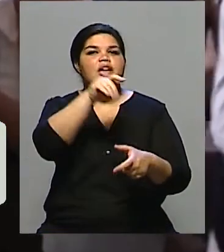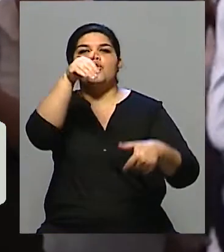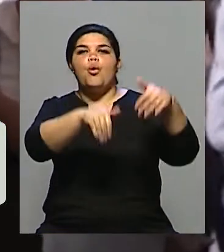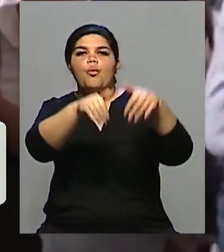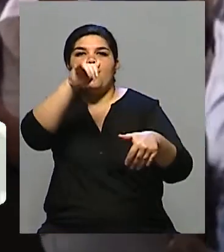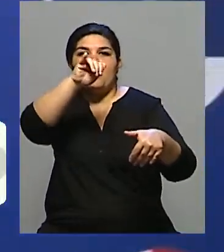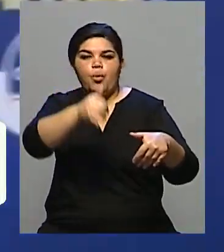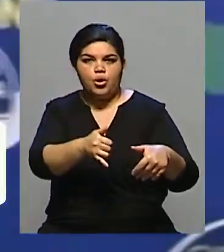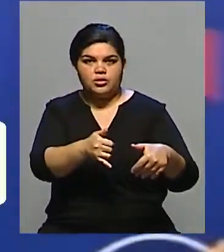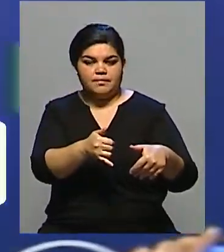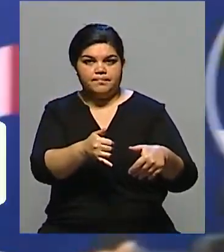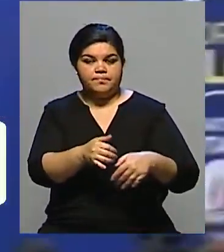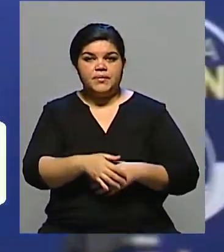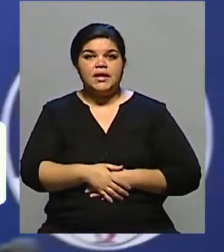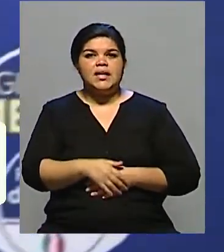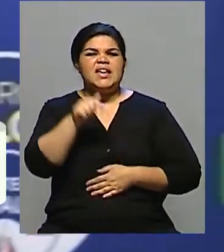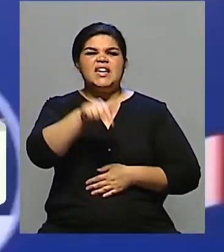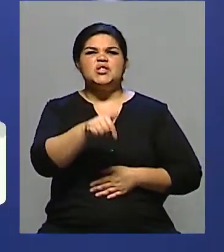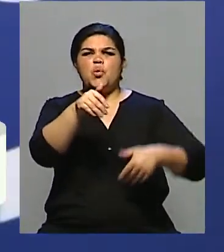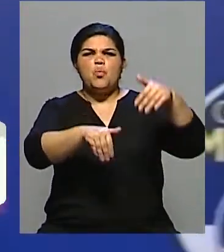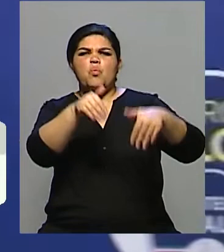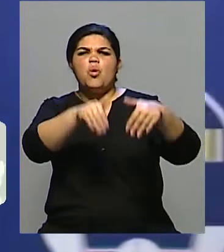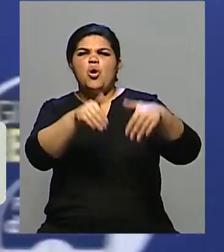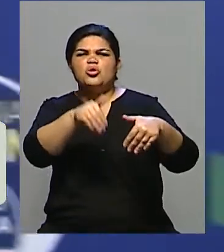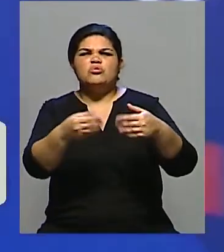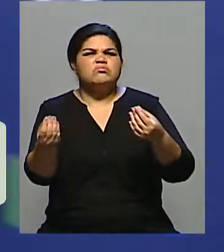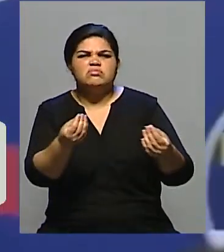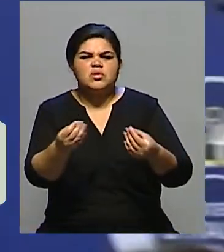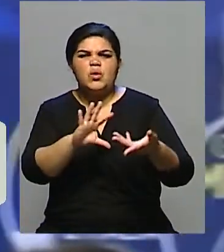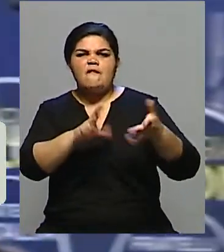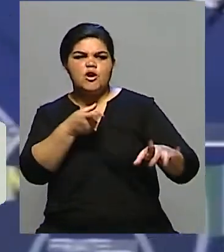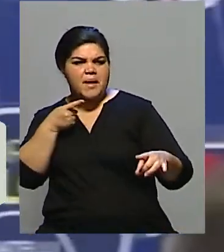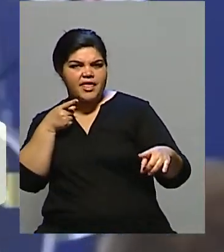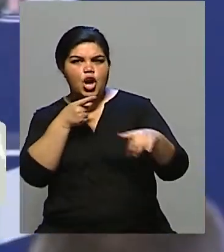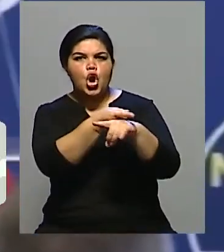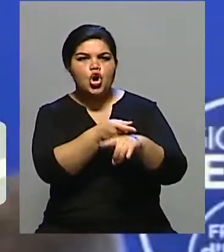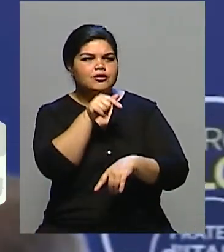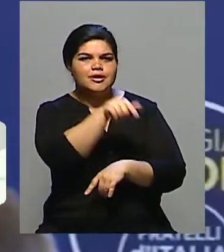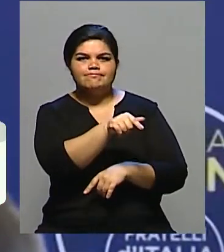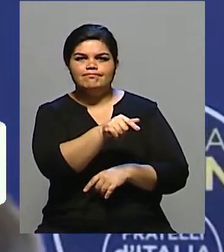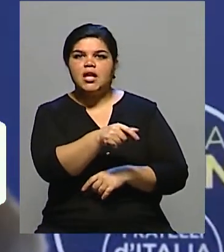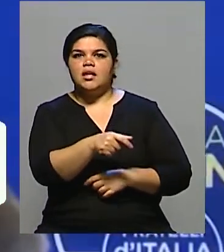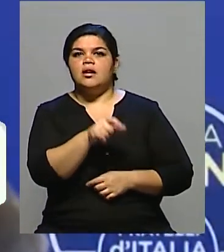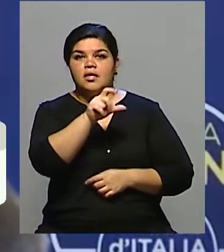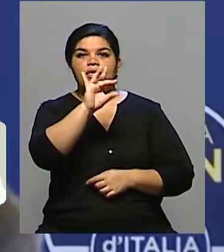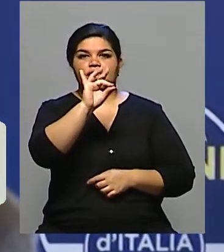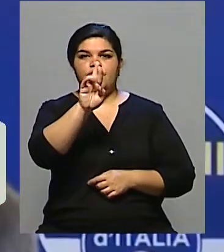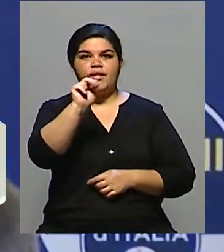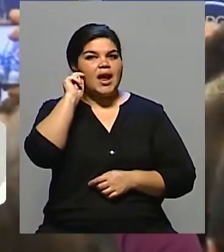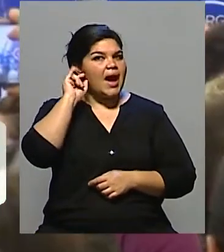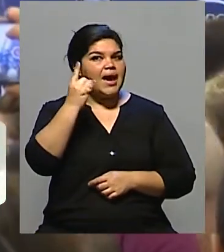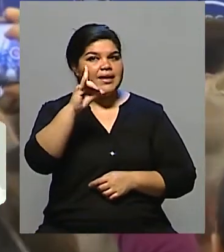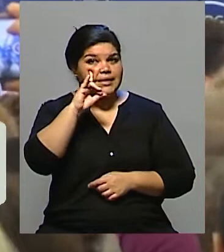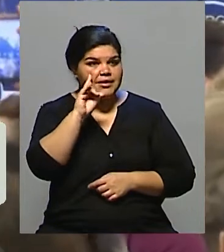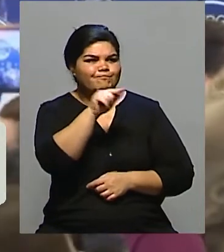que decir que este fue un voto de protesta, en protesta contra un gobierno, lo de Draghi, que ha llevado